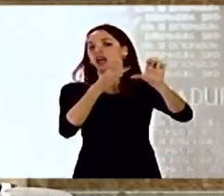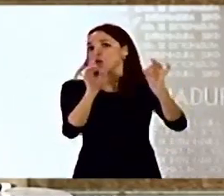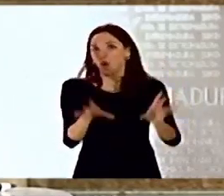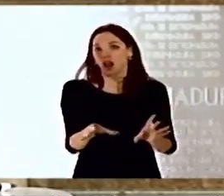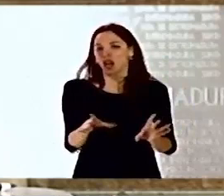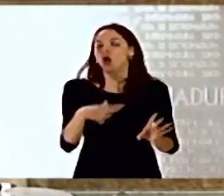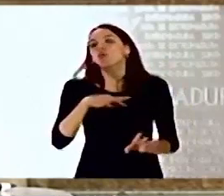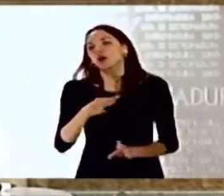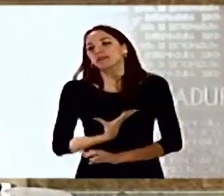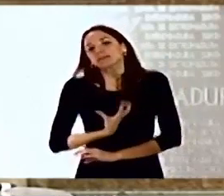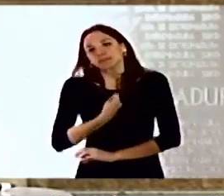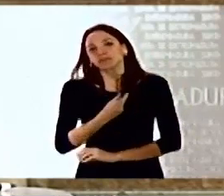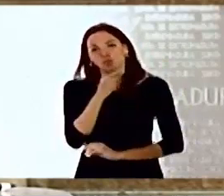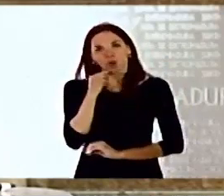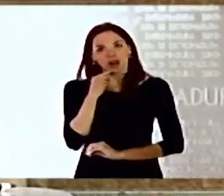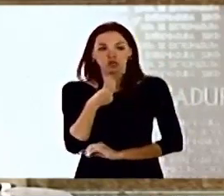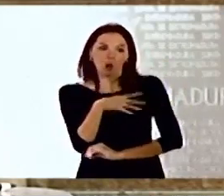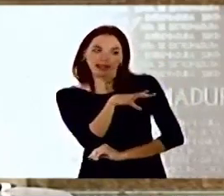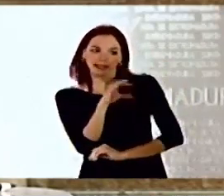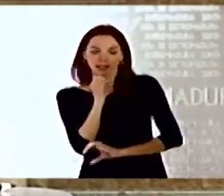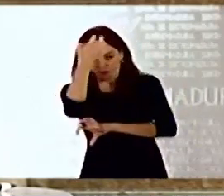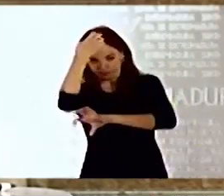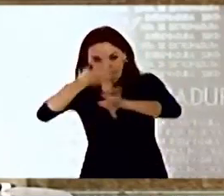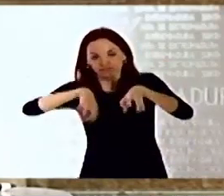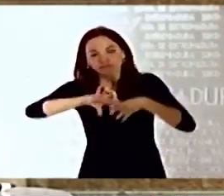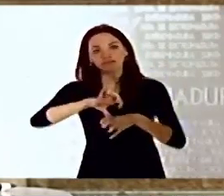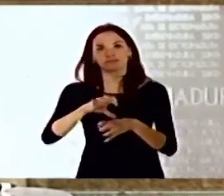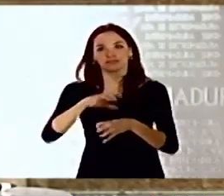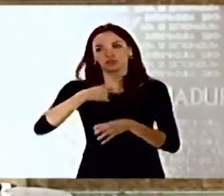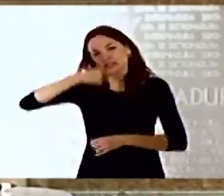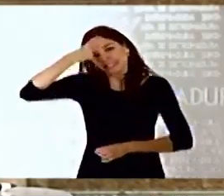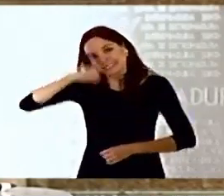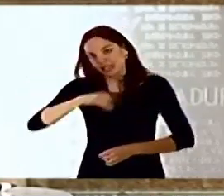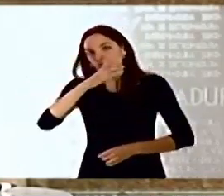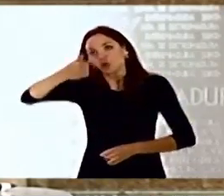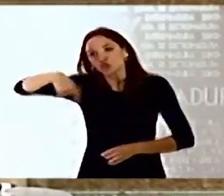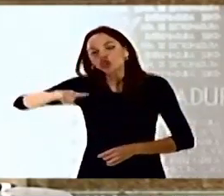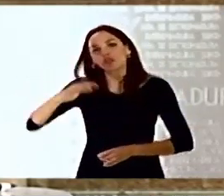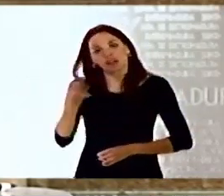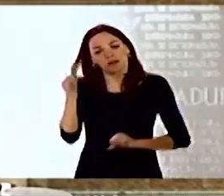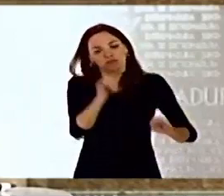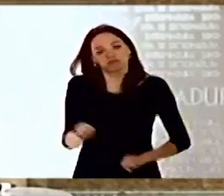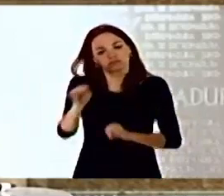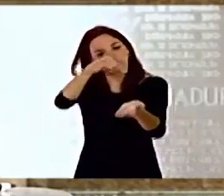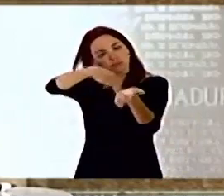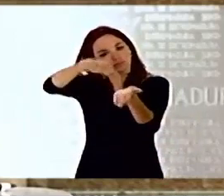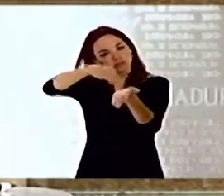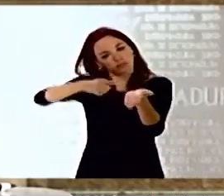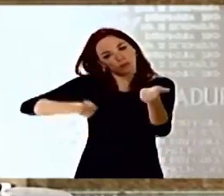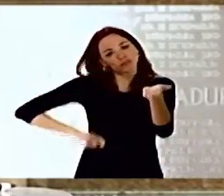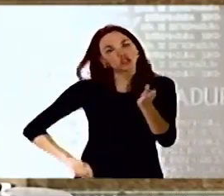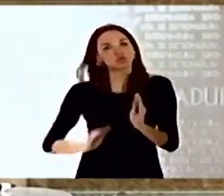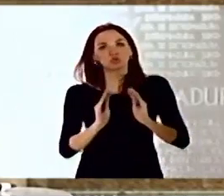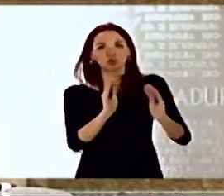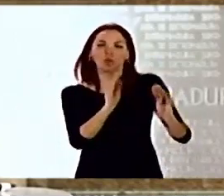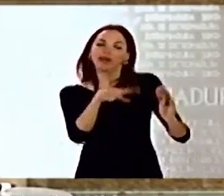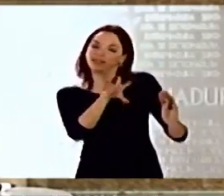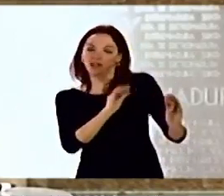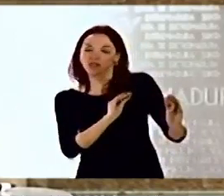lo comprendo, porque yo no soy periodista y entiendo que ustedes, entre los periodistas, tienen que defender la profesión periodística.